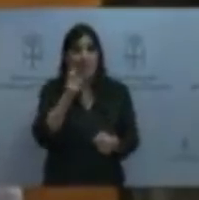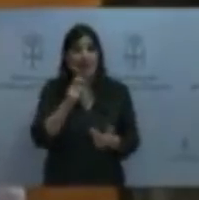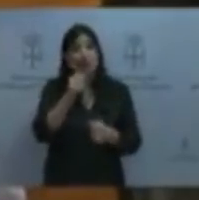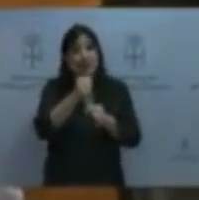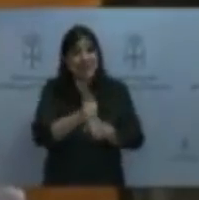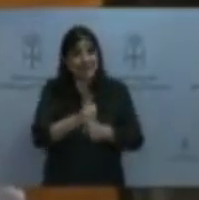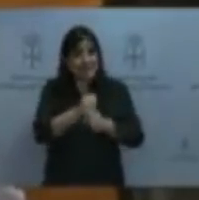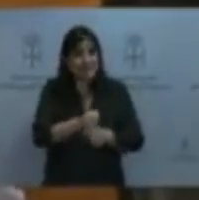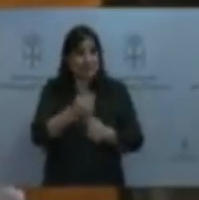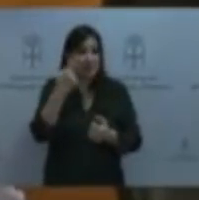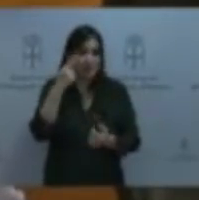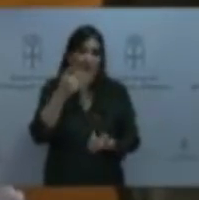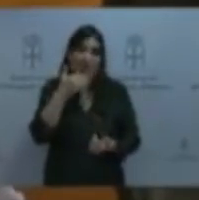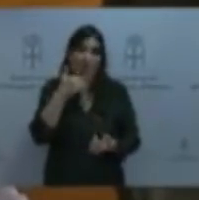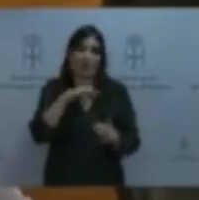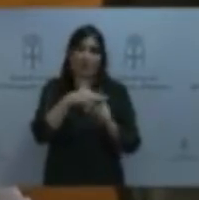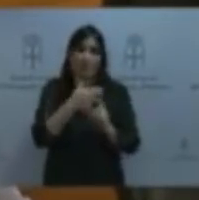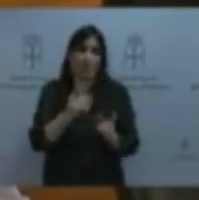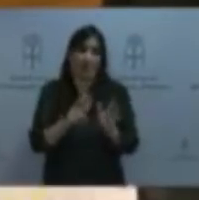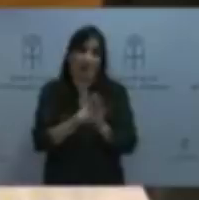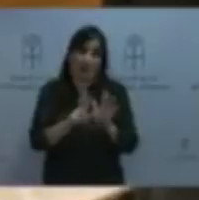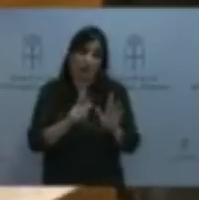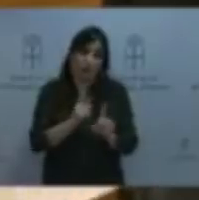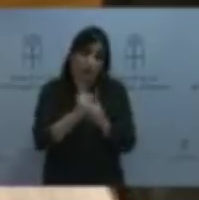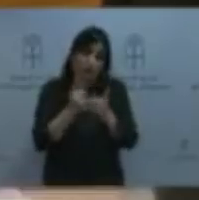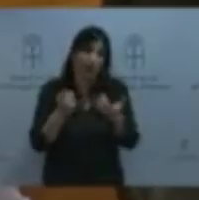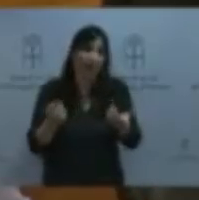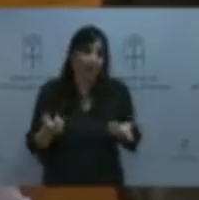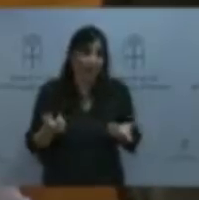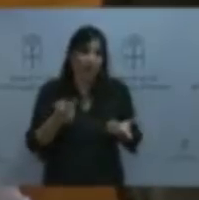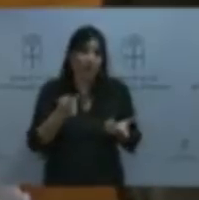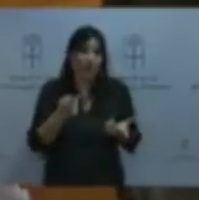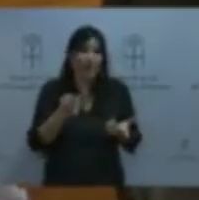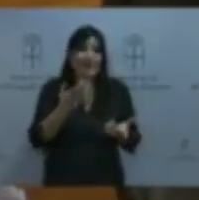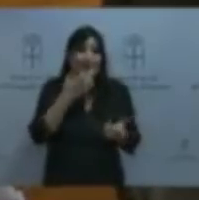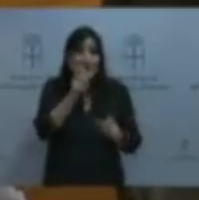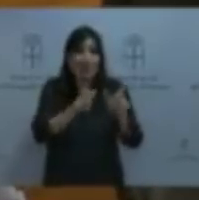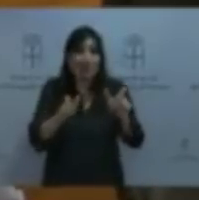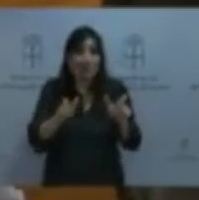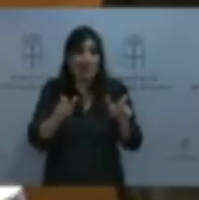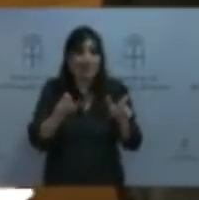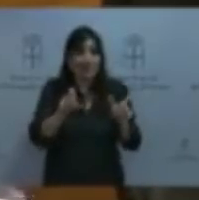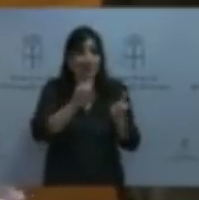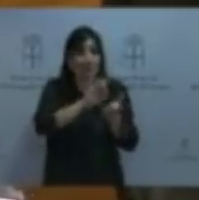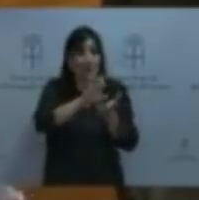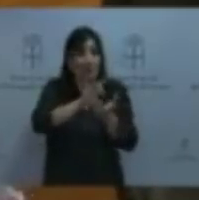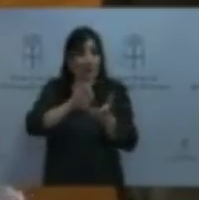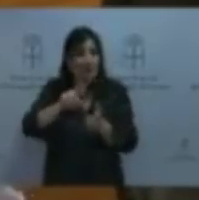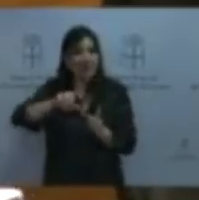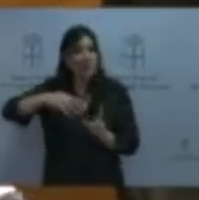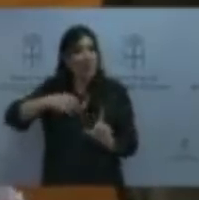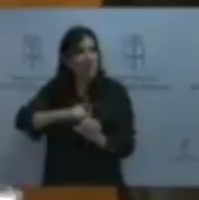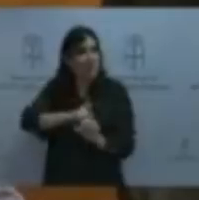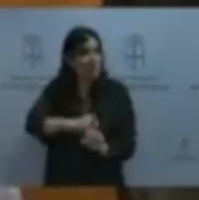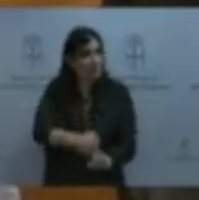encontraban y quitar de en medio a esas personas, que eran quienes más presión podían ejercer con sus pruebas y declaraciones, es